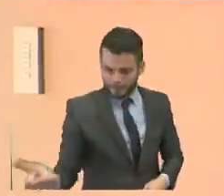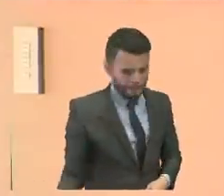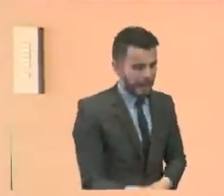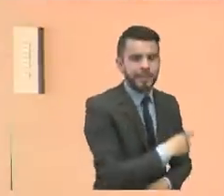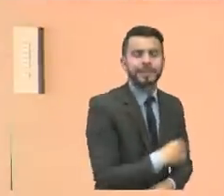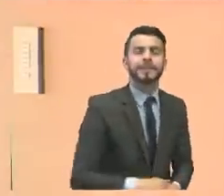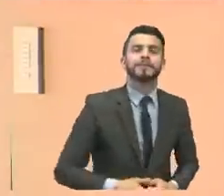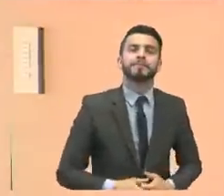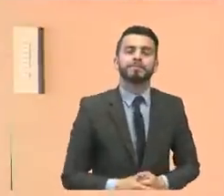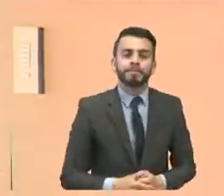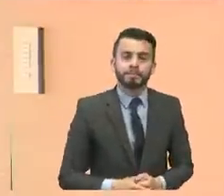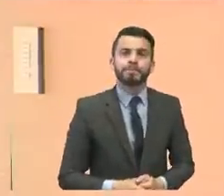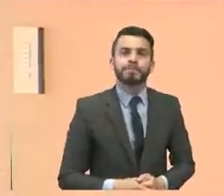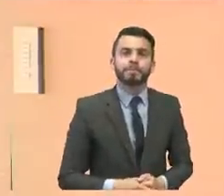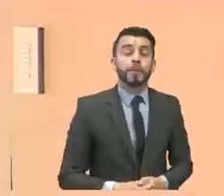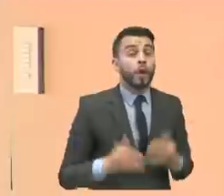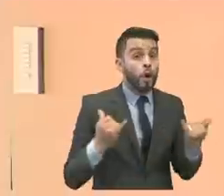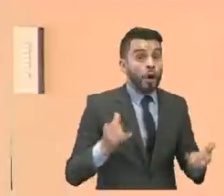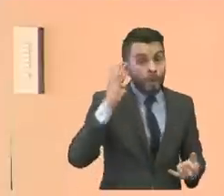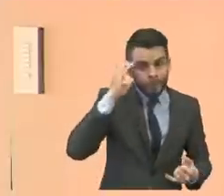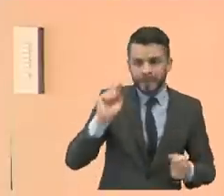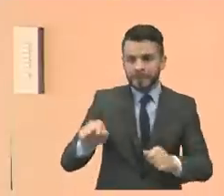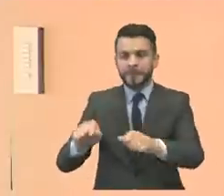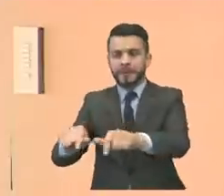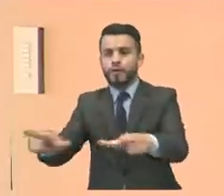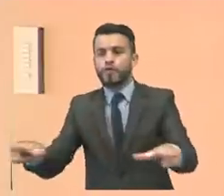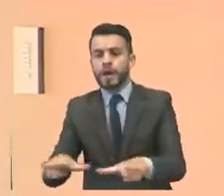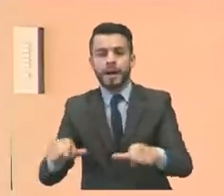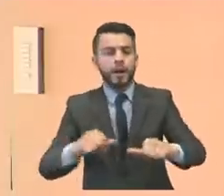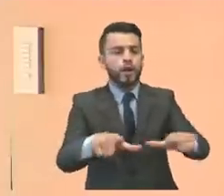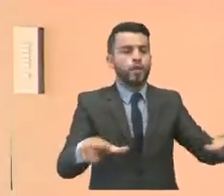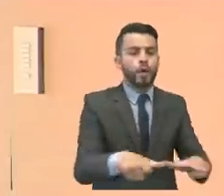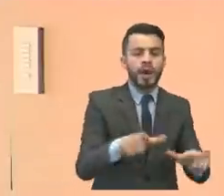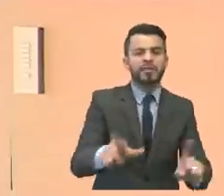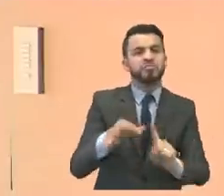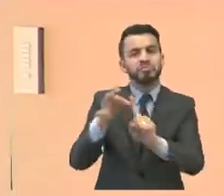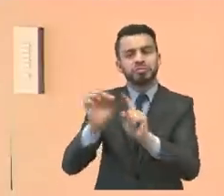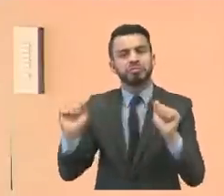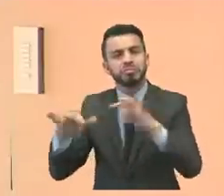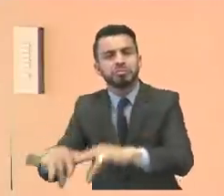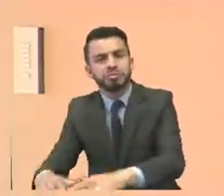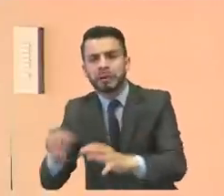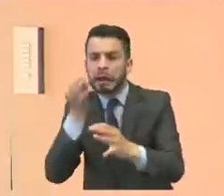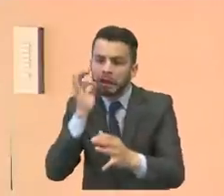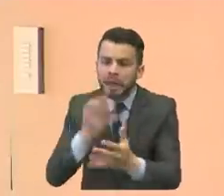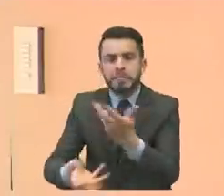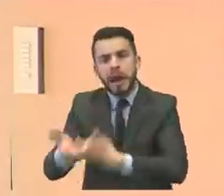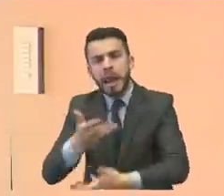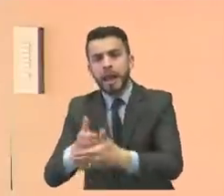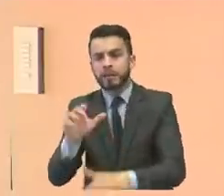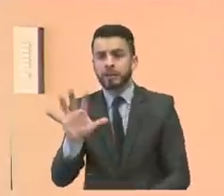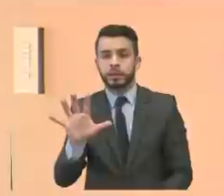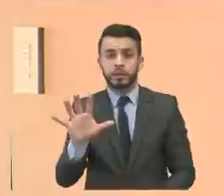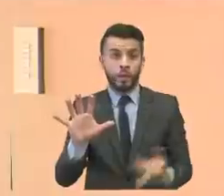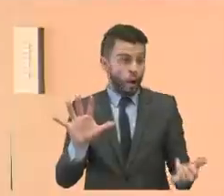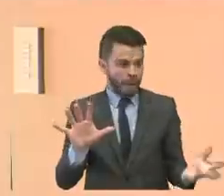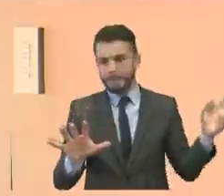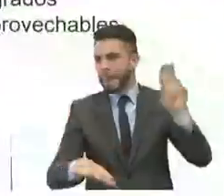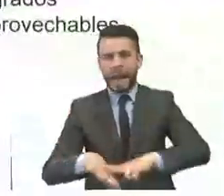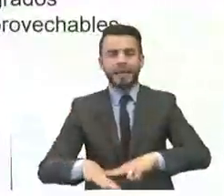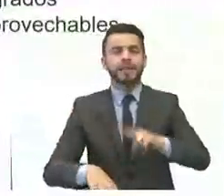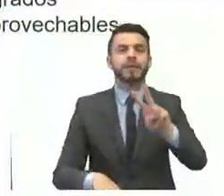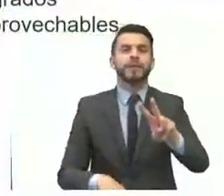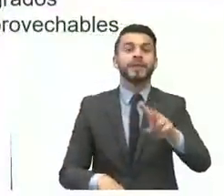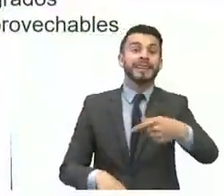estas mejoradas más, o sea, en total vamos a tener 21, 16 nuevas plazas alamedas sobre el corredor.